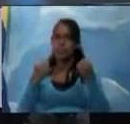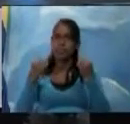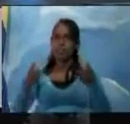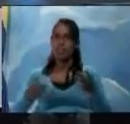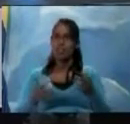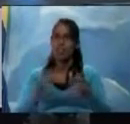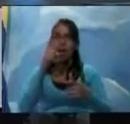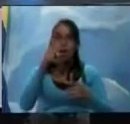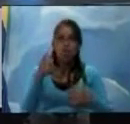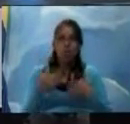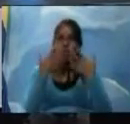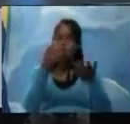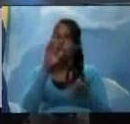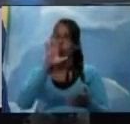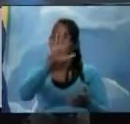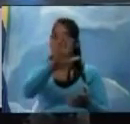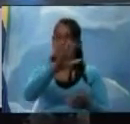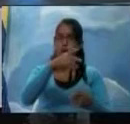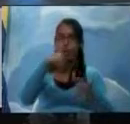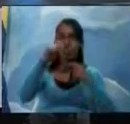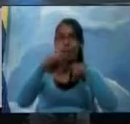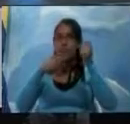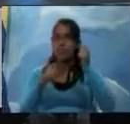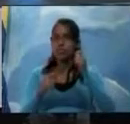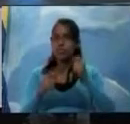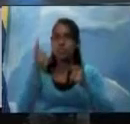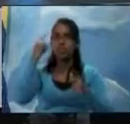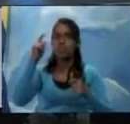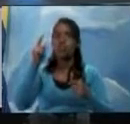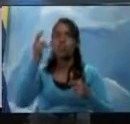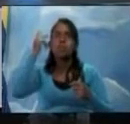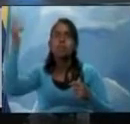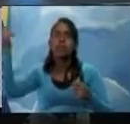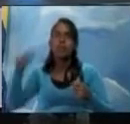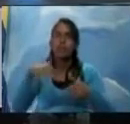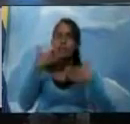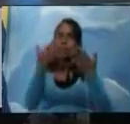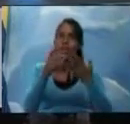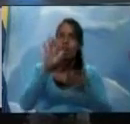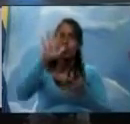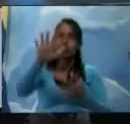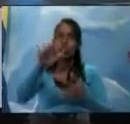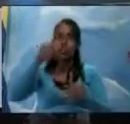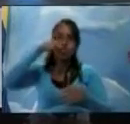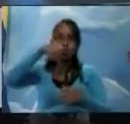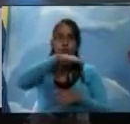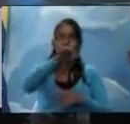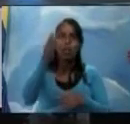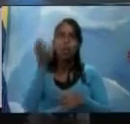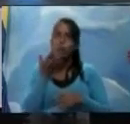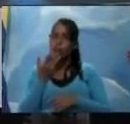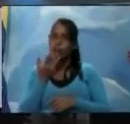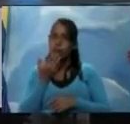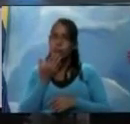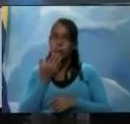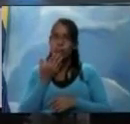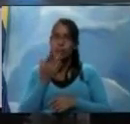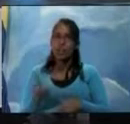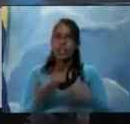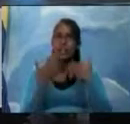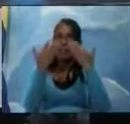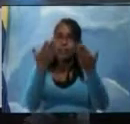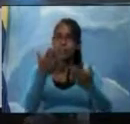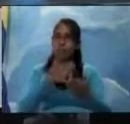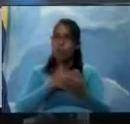A uno le dio 5 talentos. Imagínese usted, le entregó 5 ciudades, por ejemplo. Le